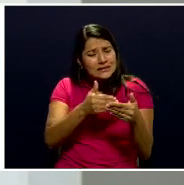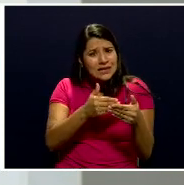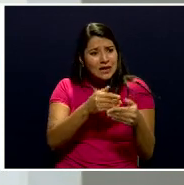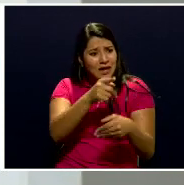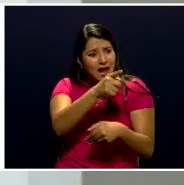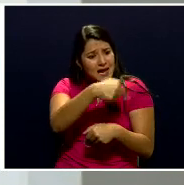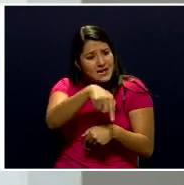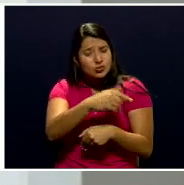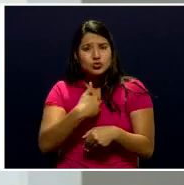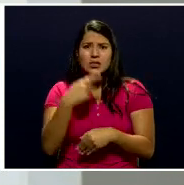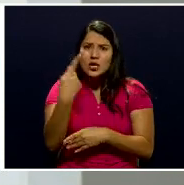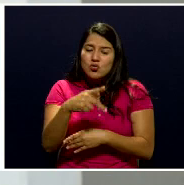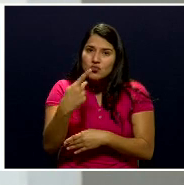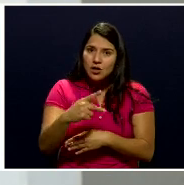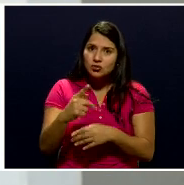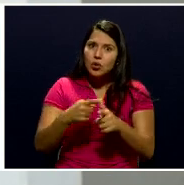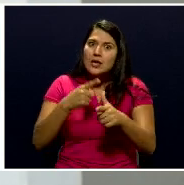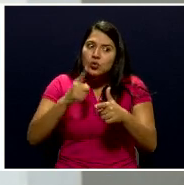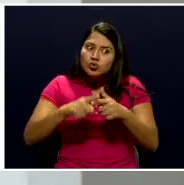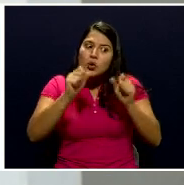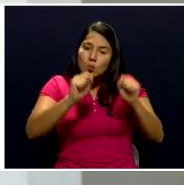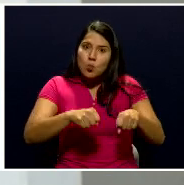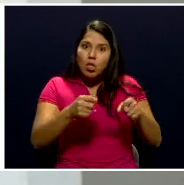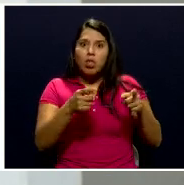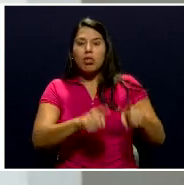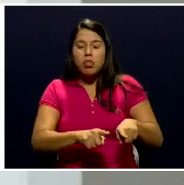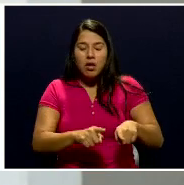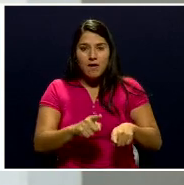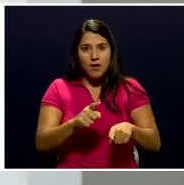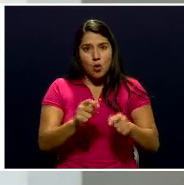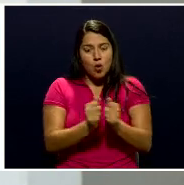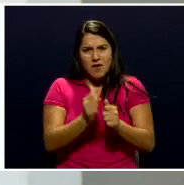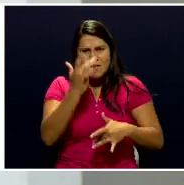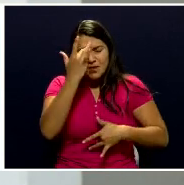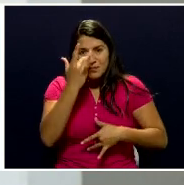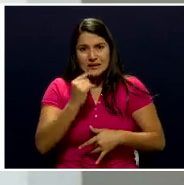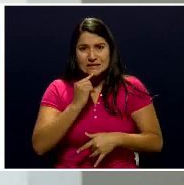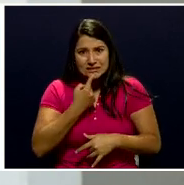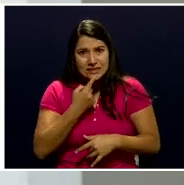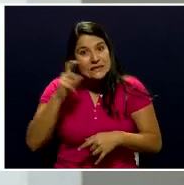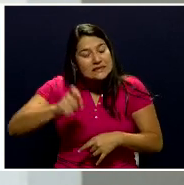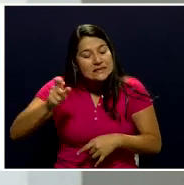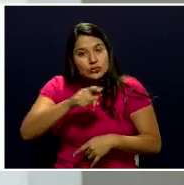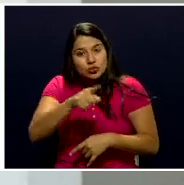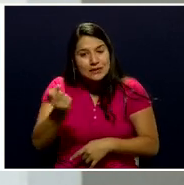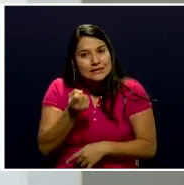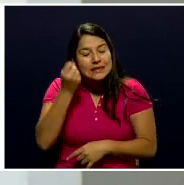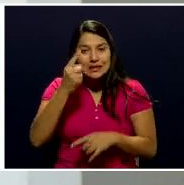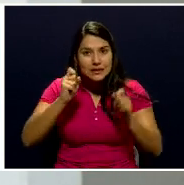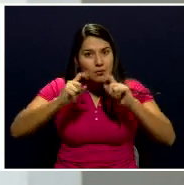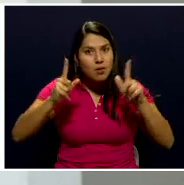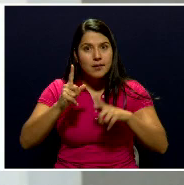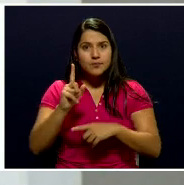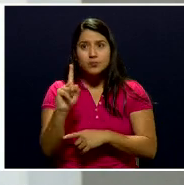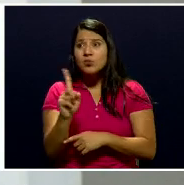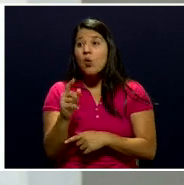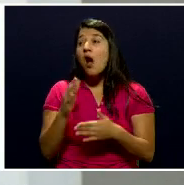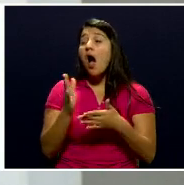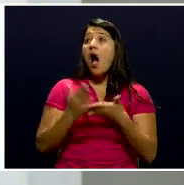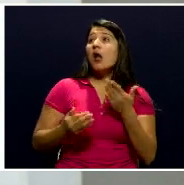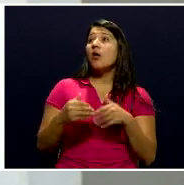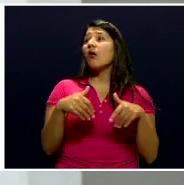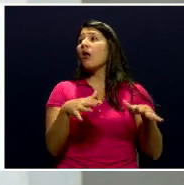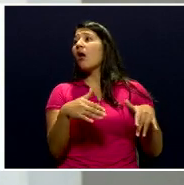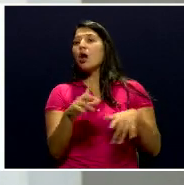están justamente en ese riesgo de tener una enfermedad grave, ocupo que reaccionen. No es algo menor, son vidas,